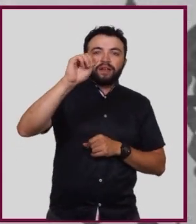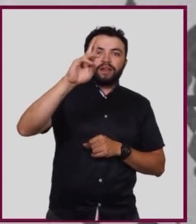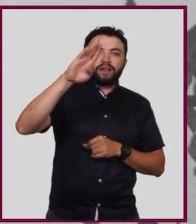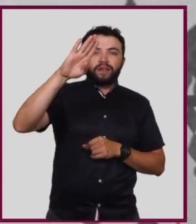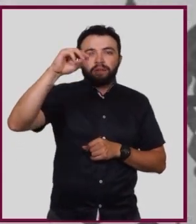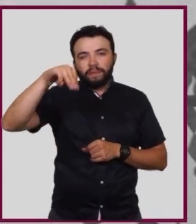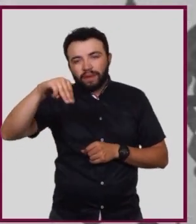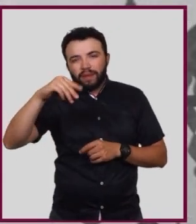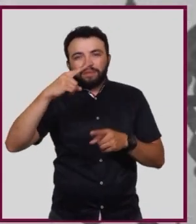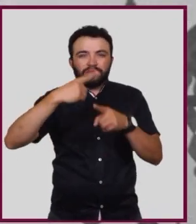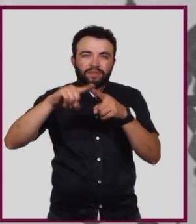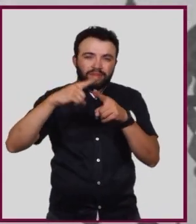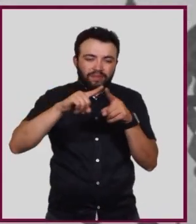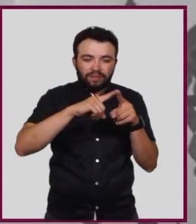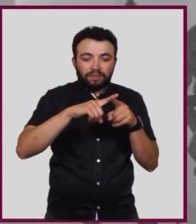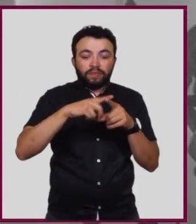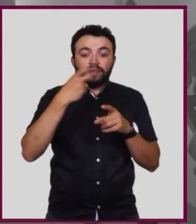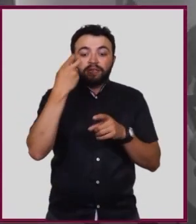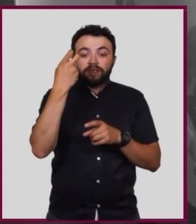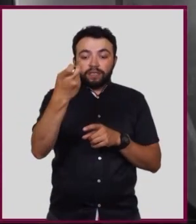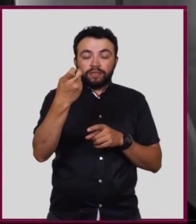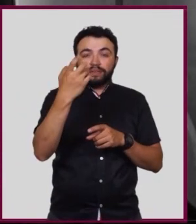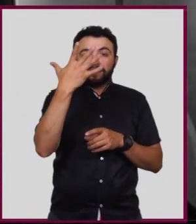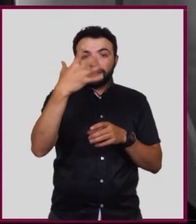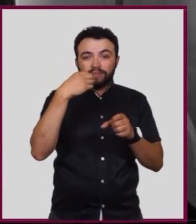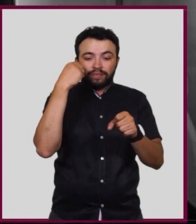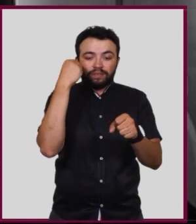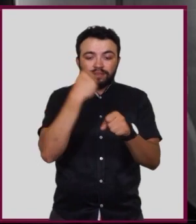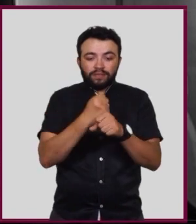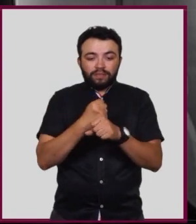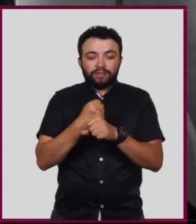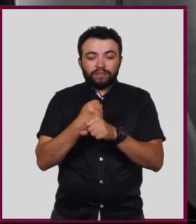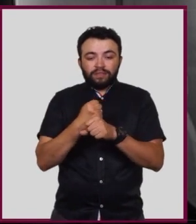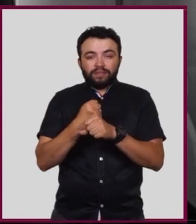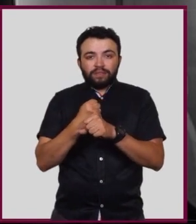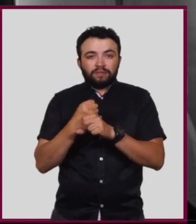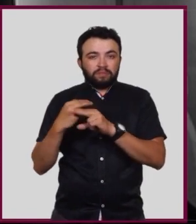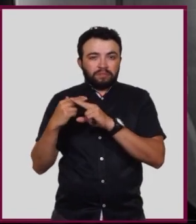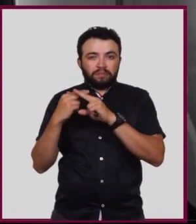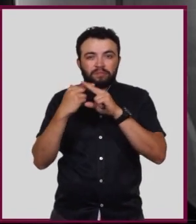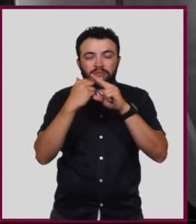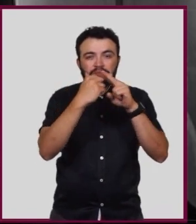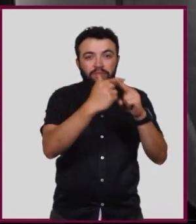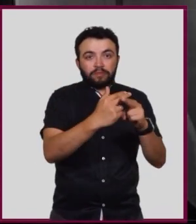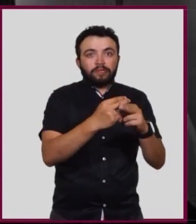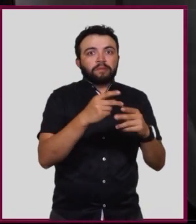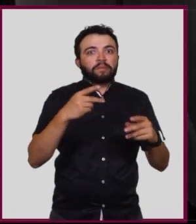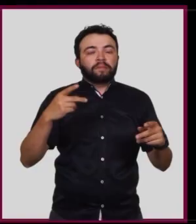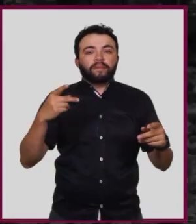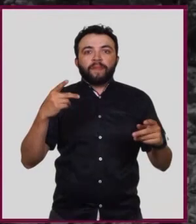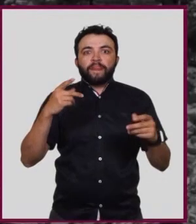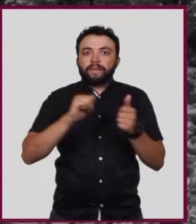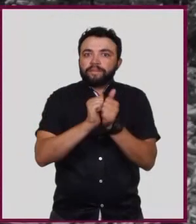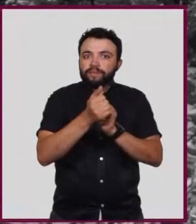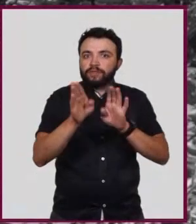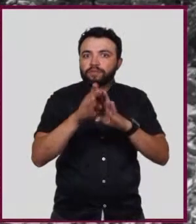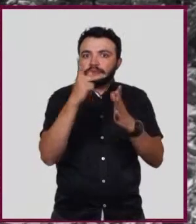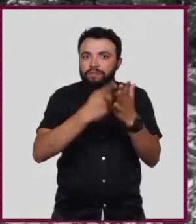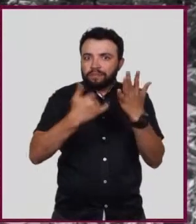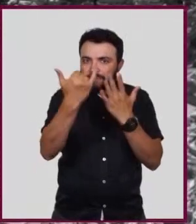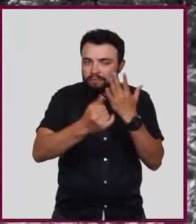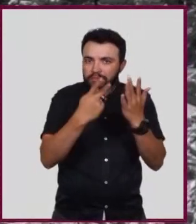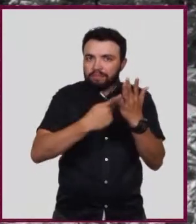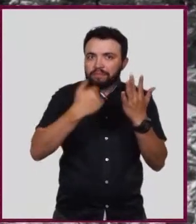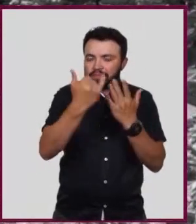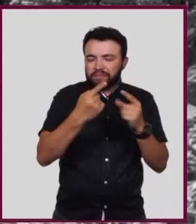Ortega. Esto ocurrió a lo largo de 5 años y ahí se gestaron varios proyectos. Otro aspecto determinante en la vida y obra de